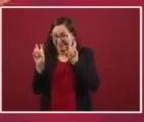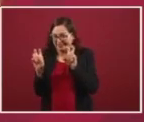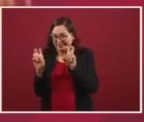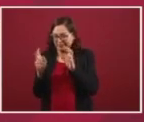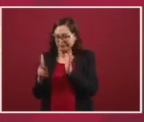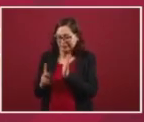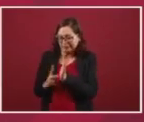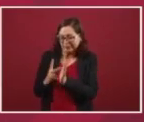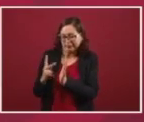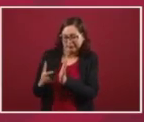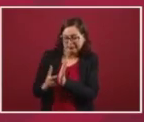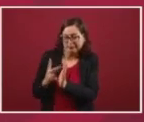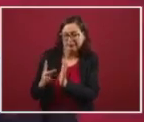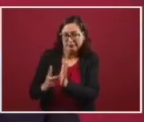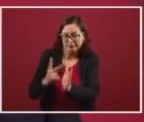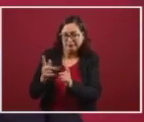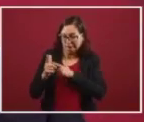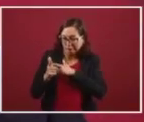años luchando,